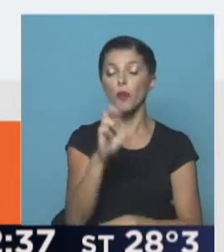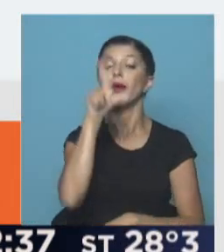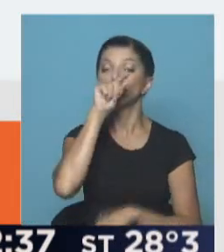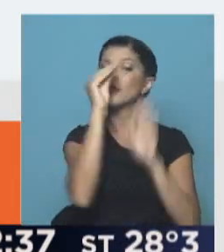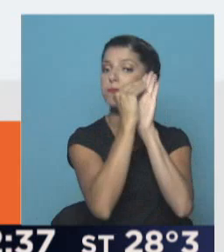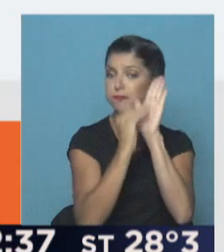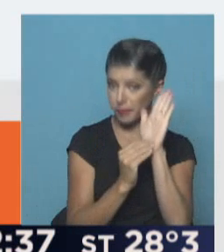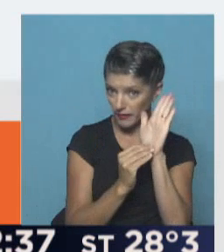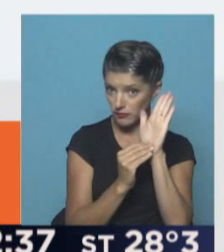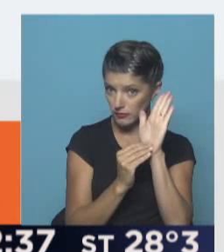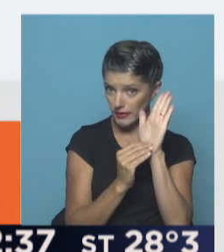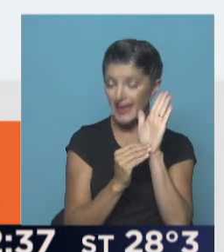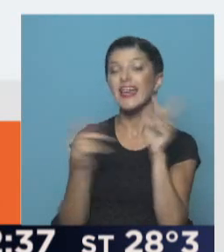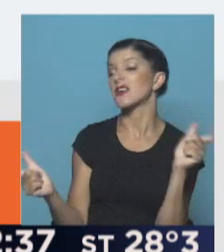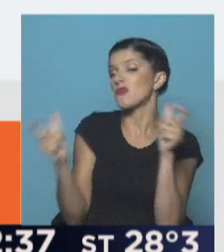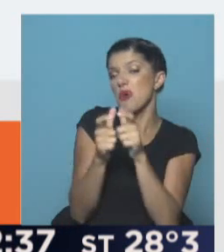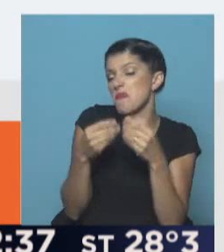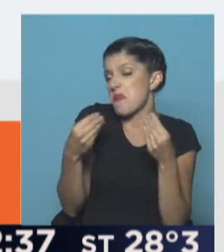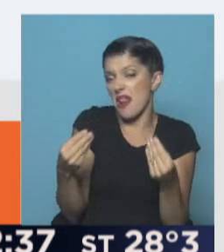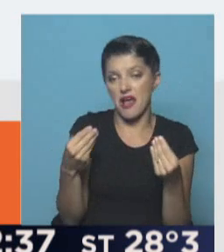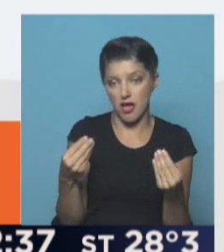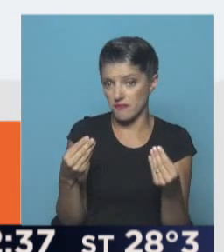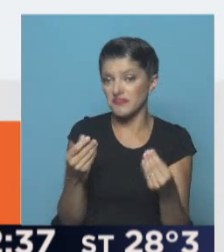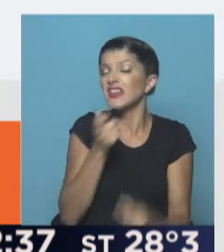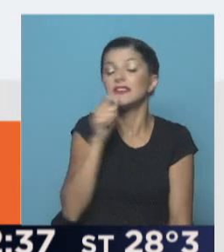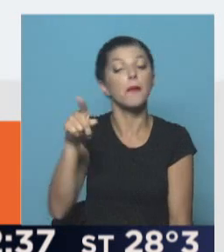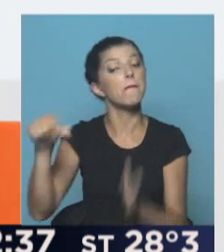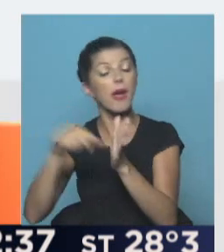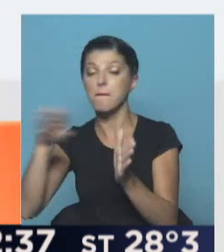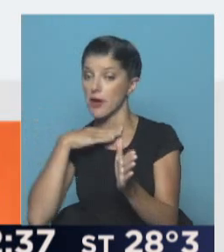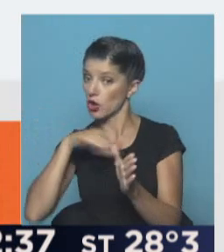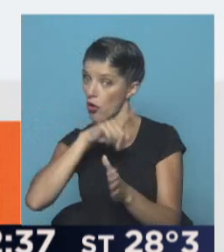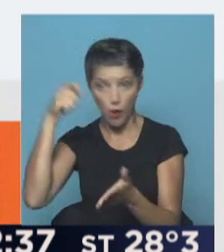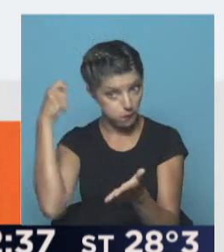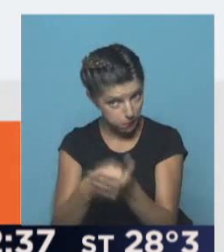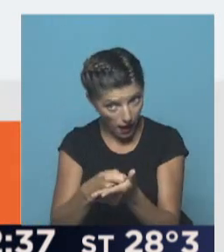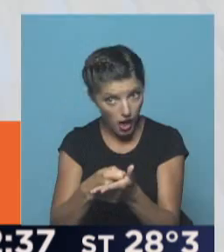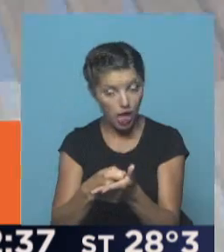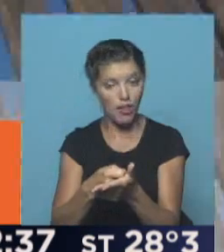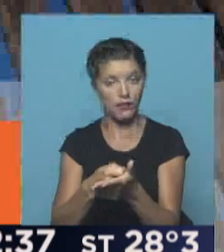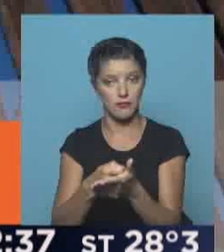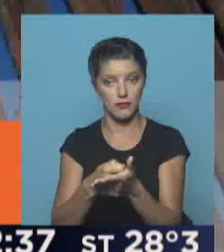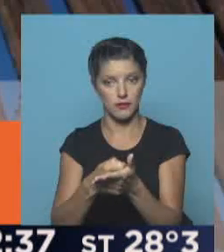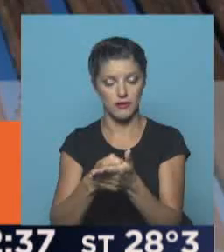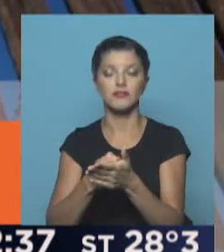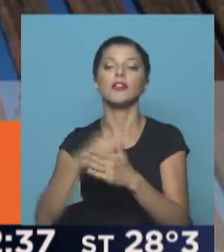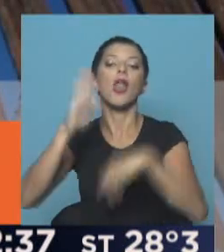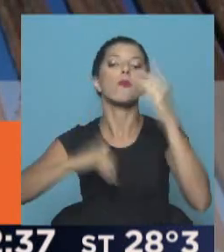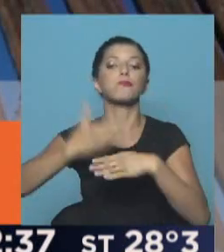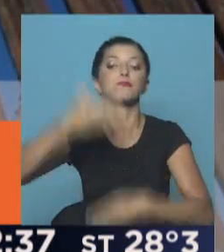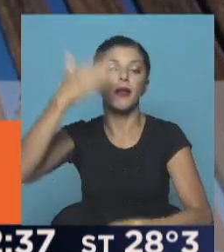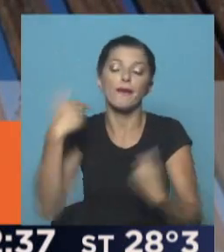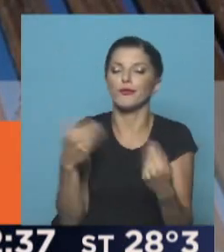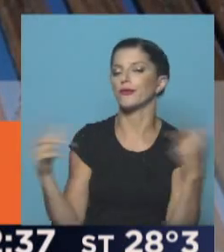de Twitter que la reunión era innecesaria si México no pagaba el costo de la construcción del